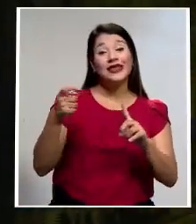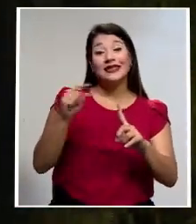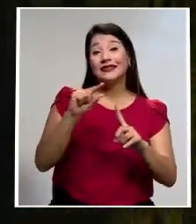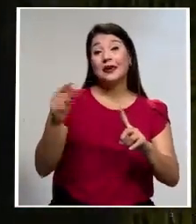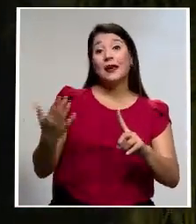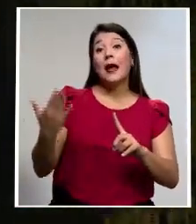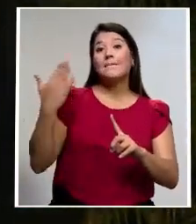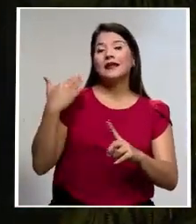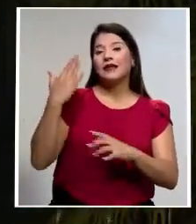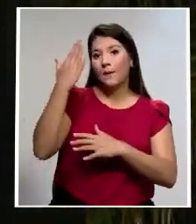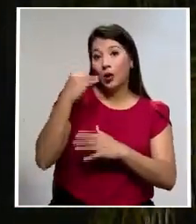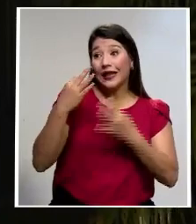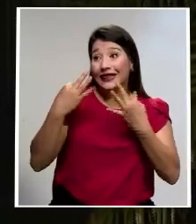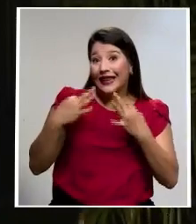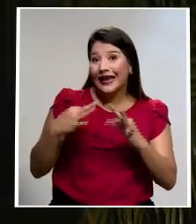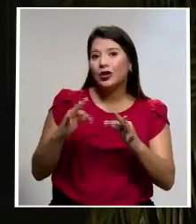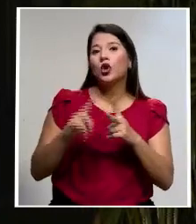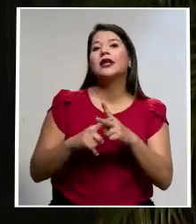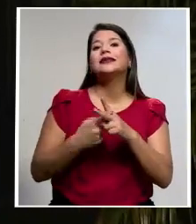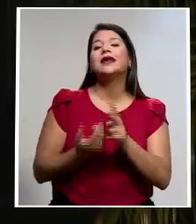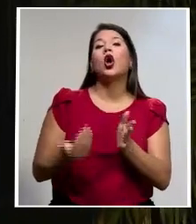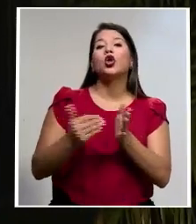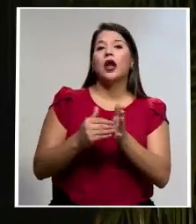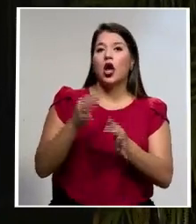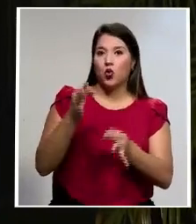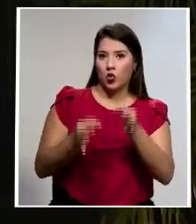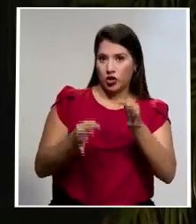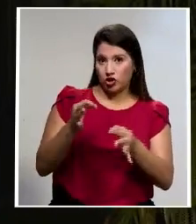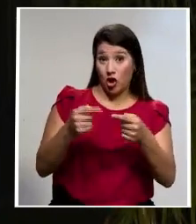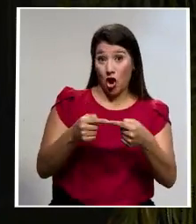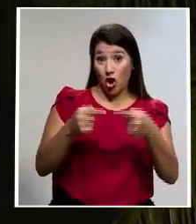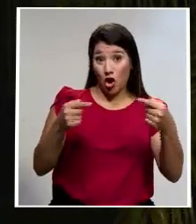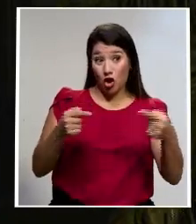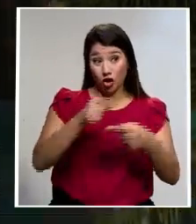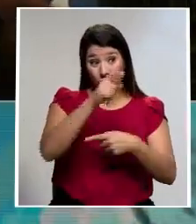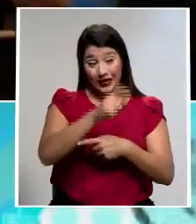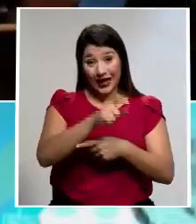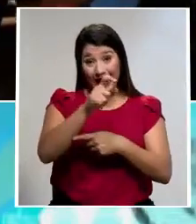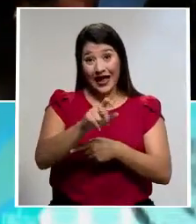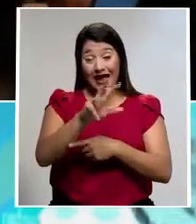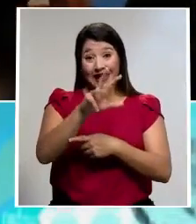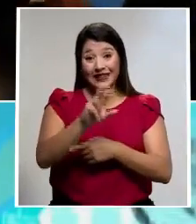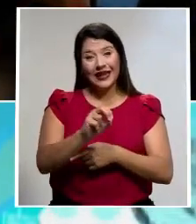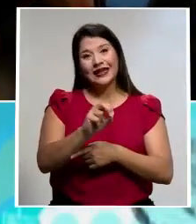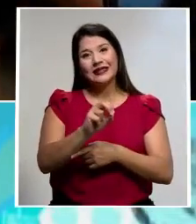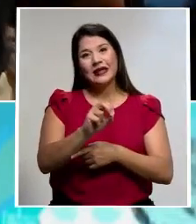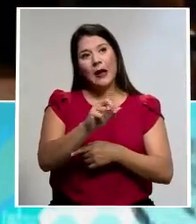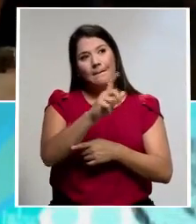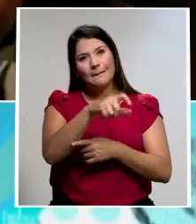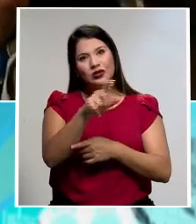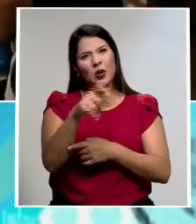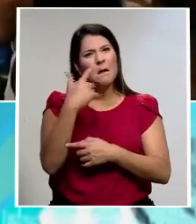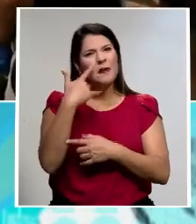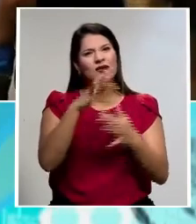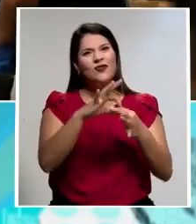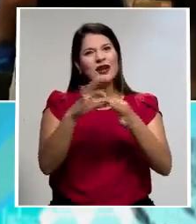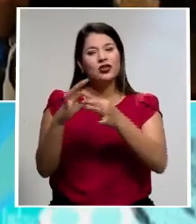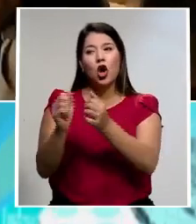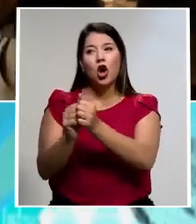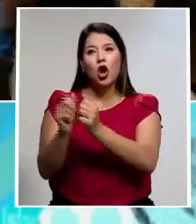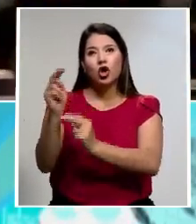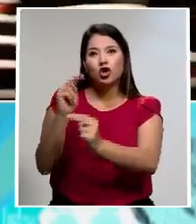que iniciara este juicio contra más de 30 personas vinculados presuntamente con una banda dedicada al narcotráfico y al